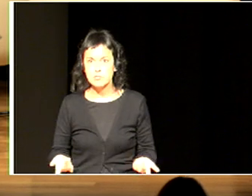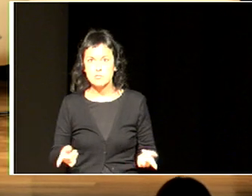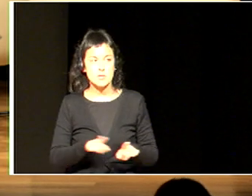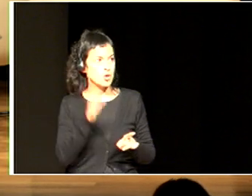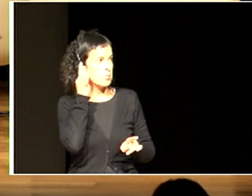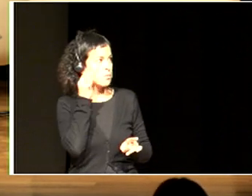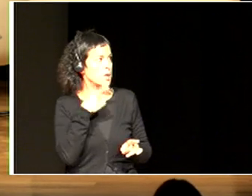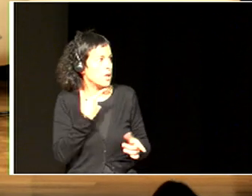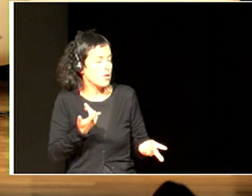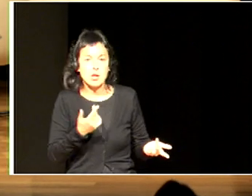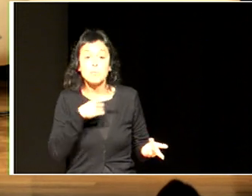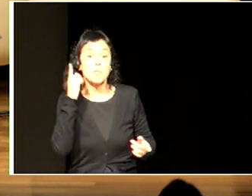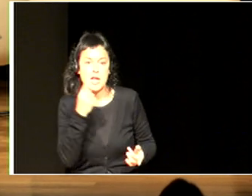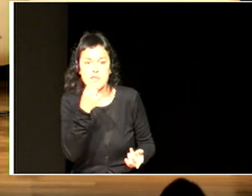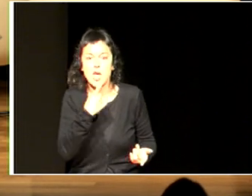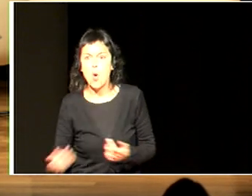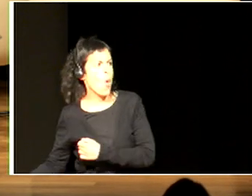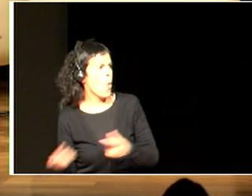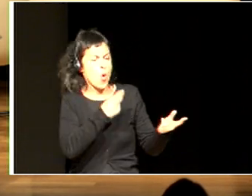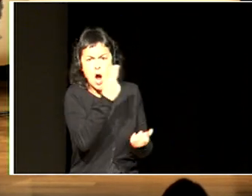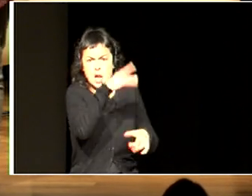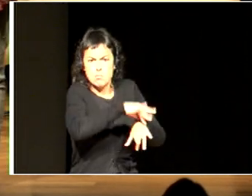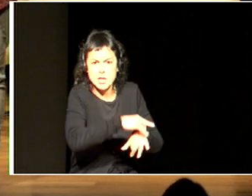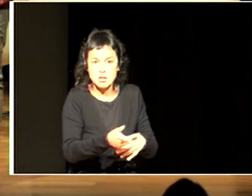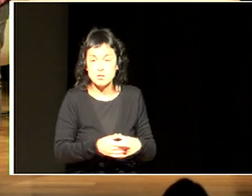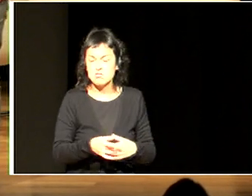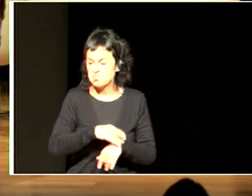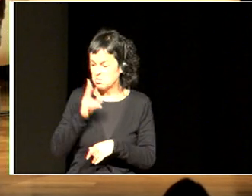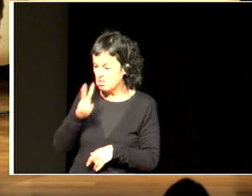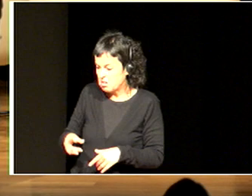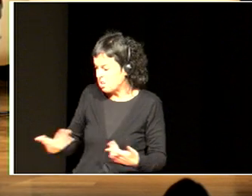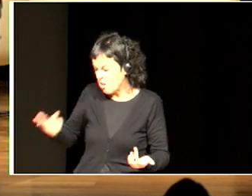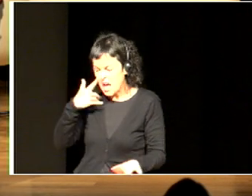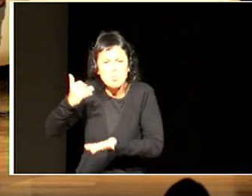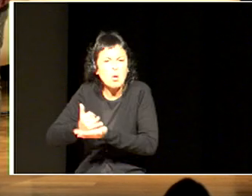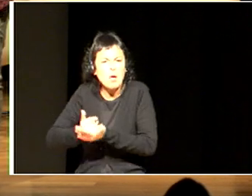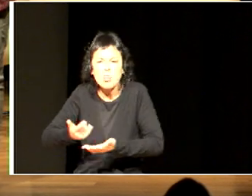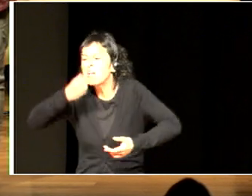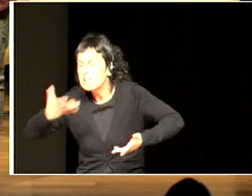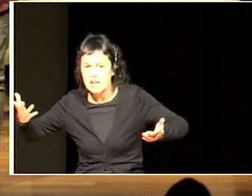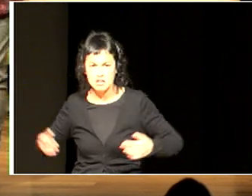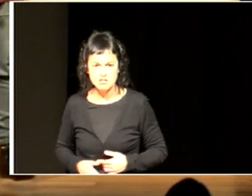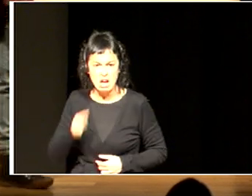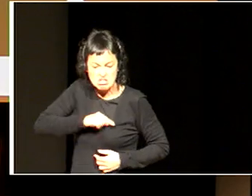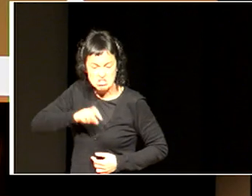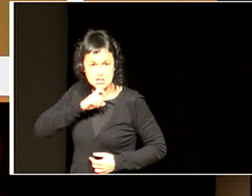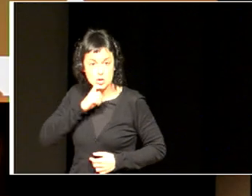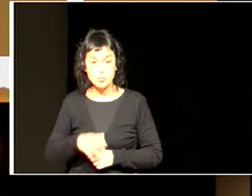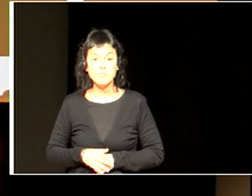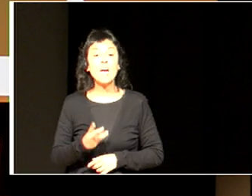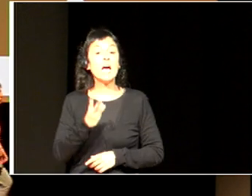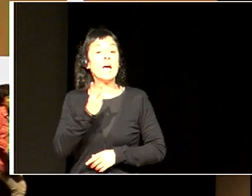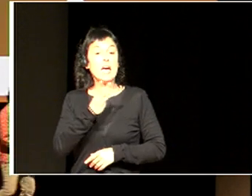el niño el niño el niño y ser pediatra no está probando a ver qué pasa a los tres días se cansó